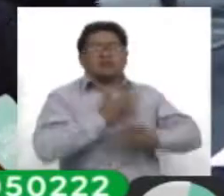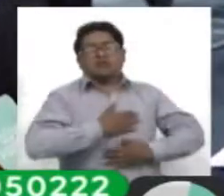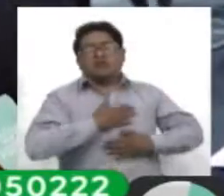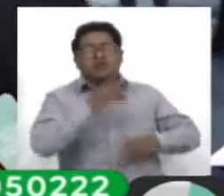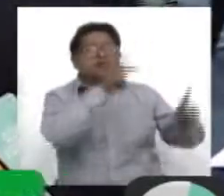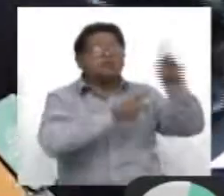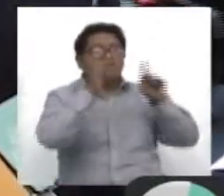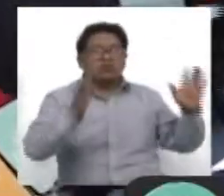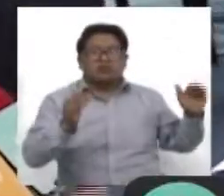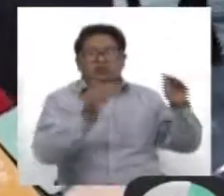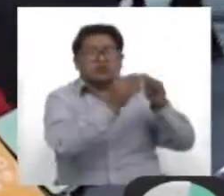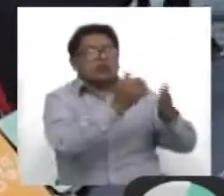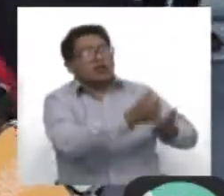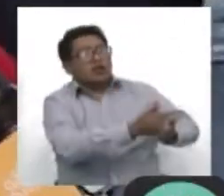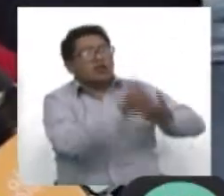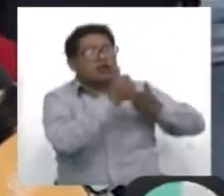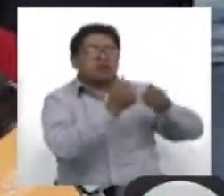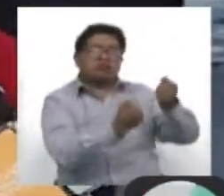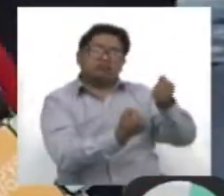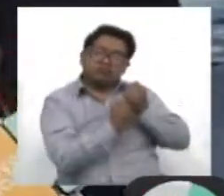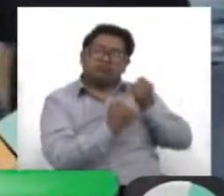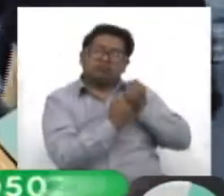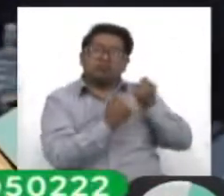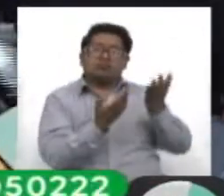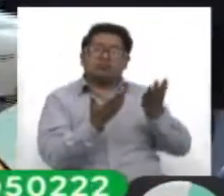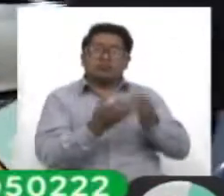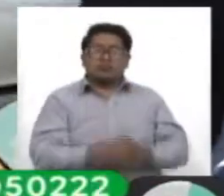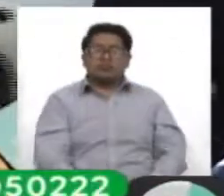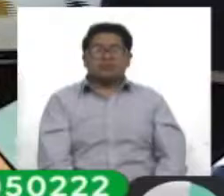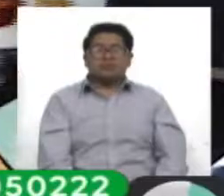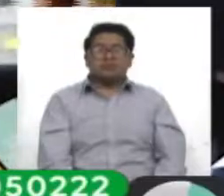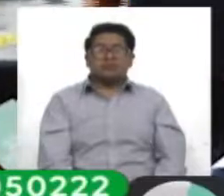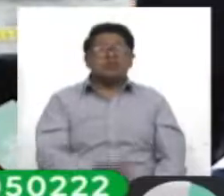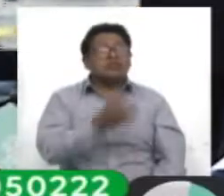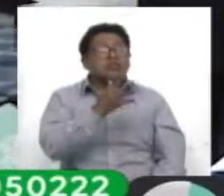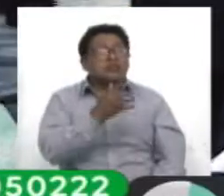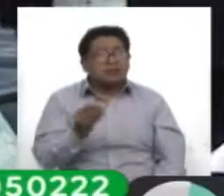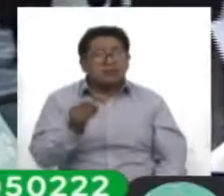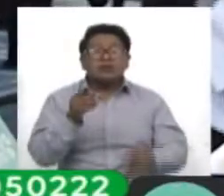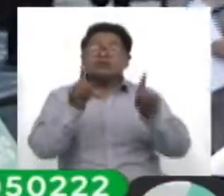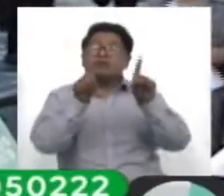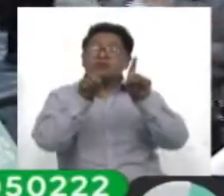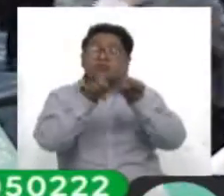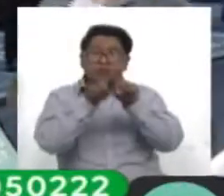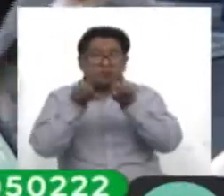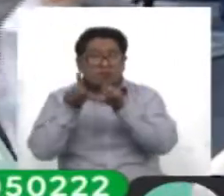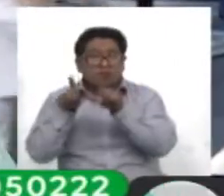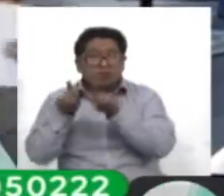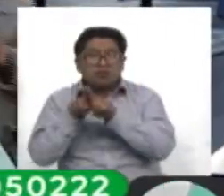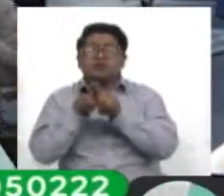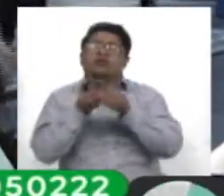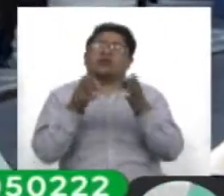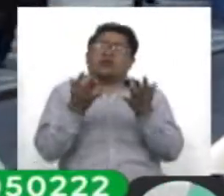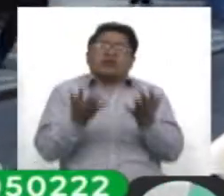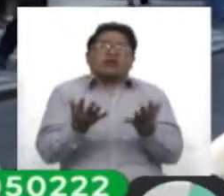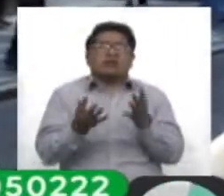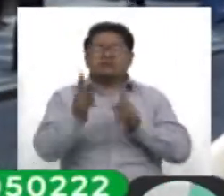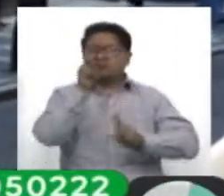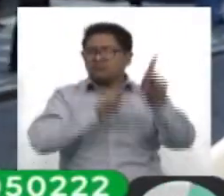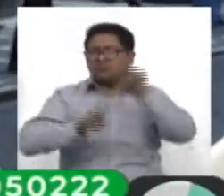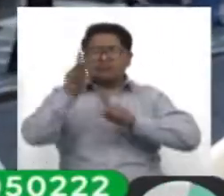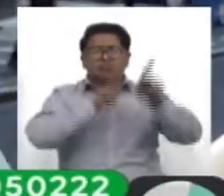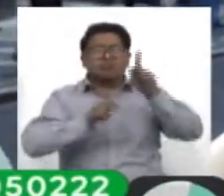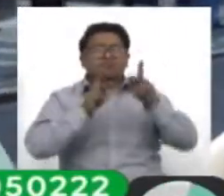nos han apoyado con nuestro casco solidario y por temas de basura y por lo que había muchos, como se